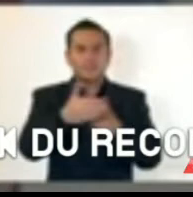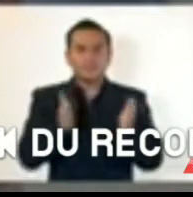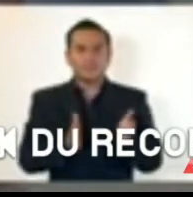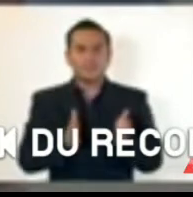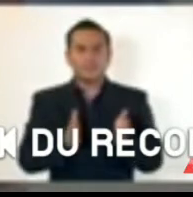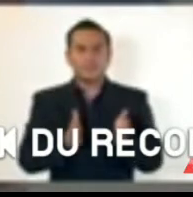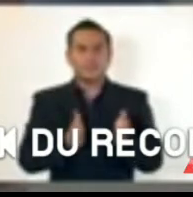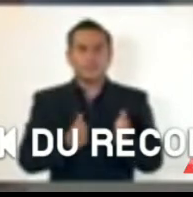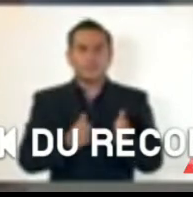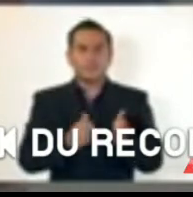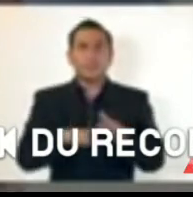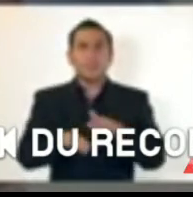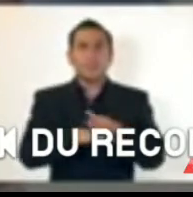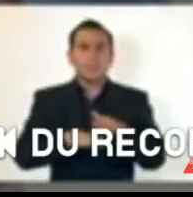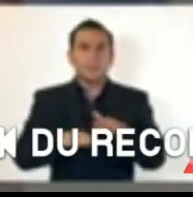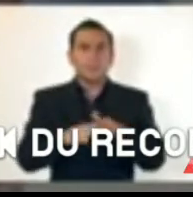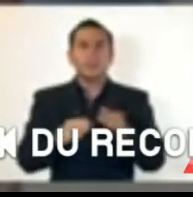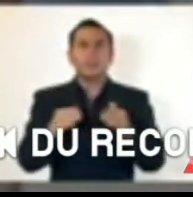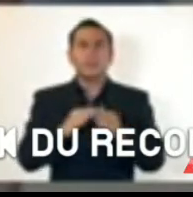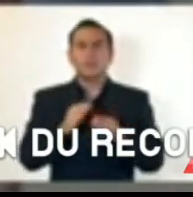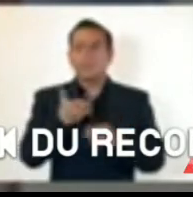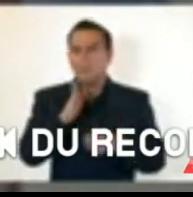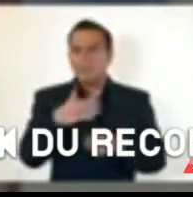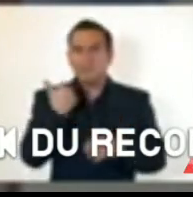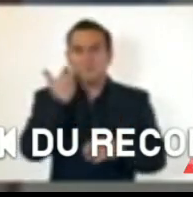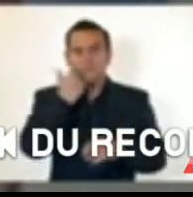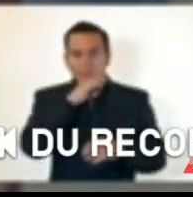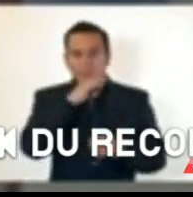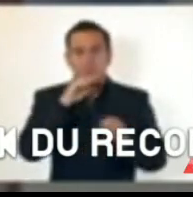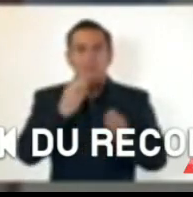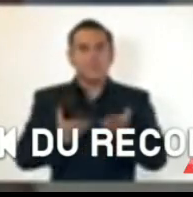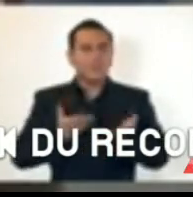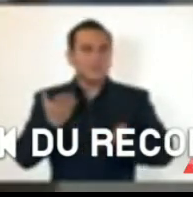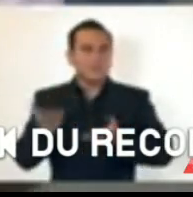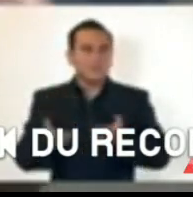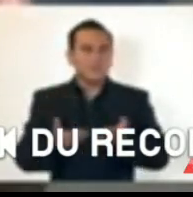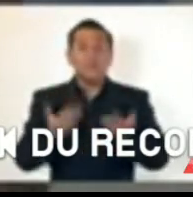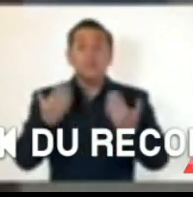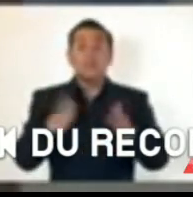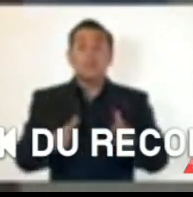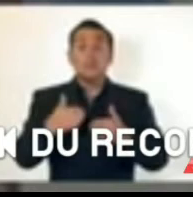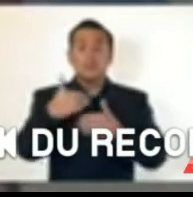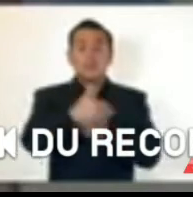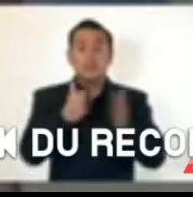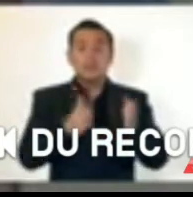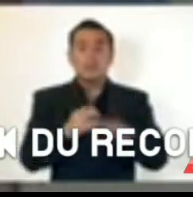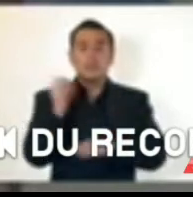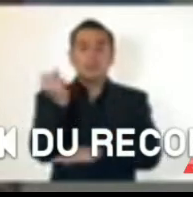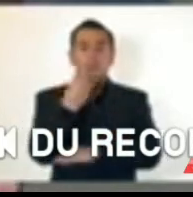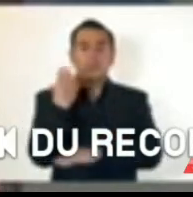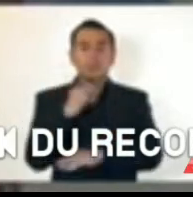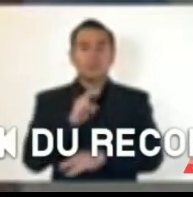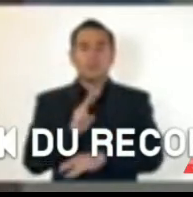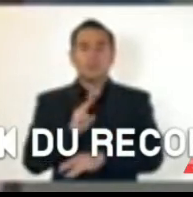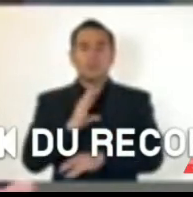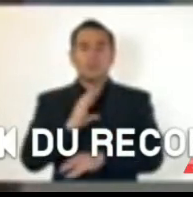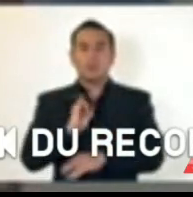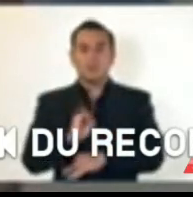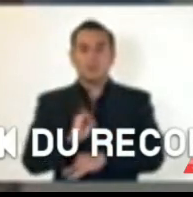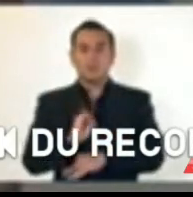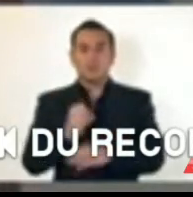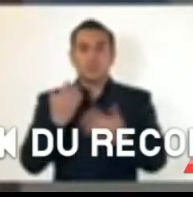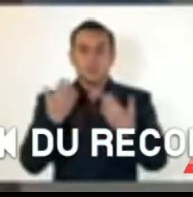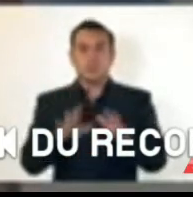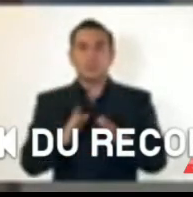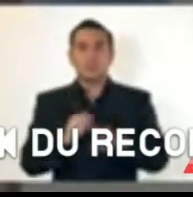No entiendo, yo sinceramente, yo con esto no entiendo por qué tienen que estar enojando a una persona que